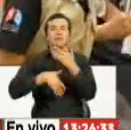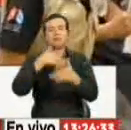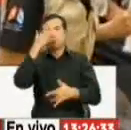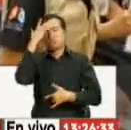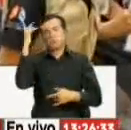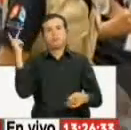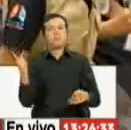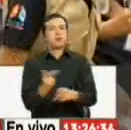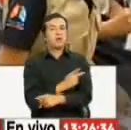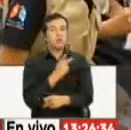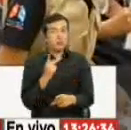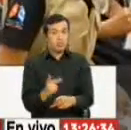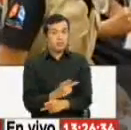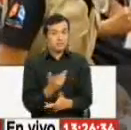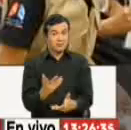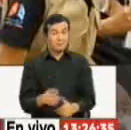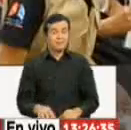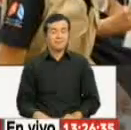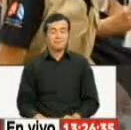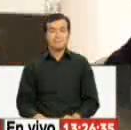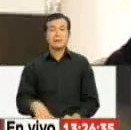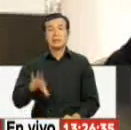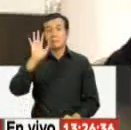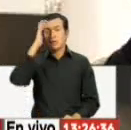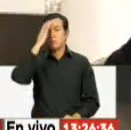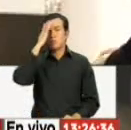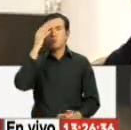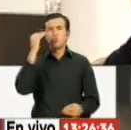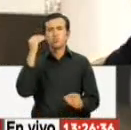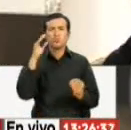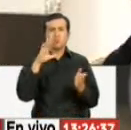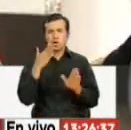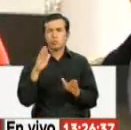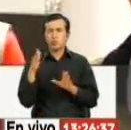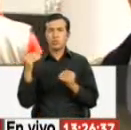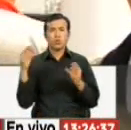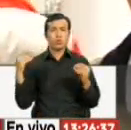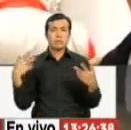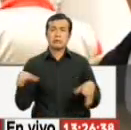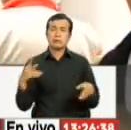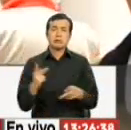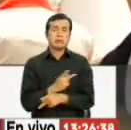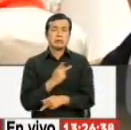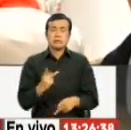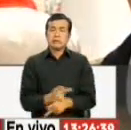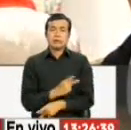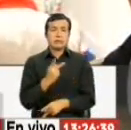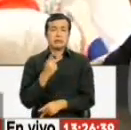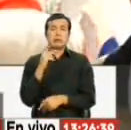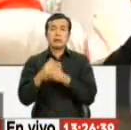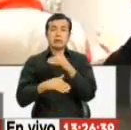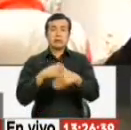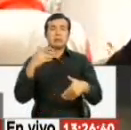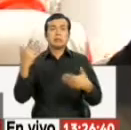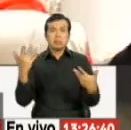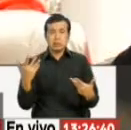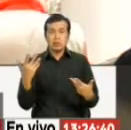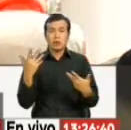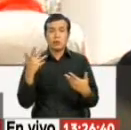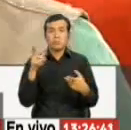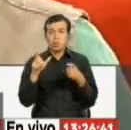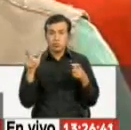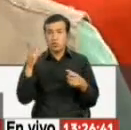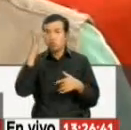aún más graves nos preocupa las muertes y todas las consecuencias que pueden ocurrir donde han sido